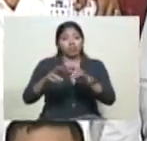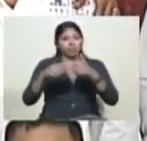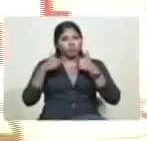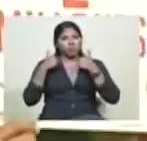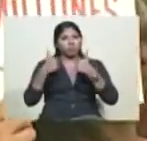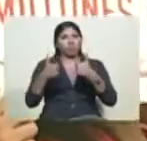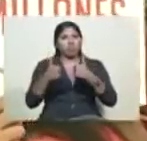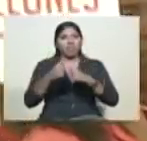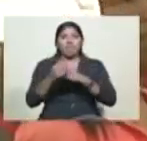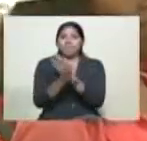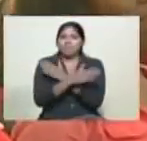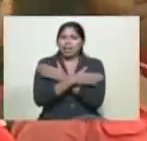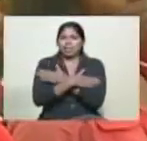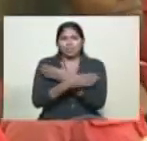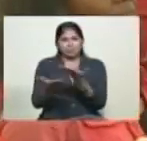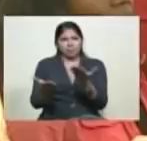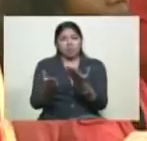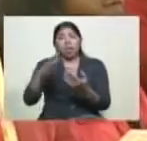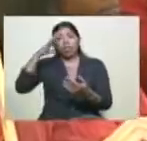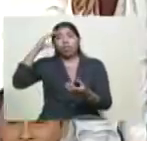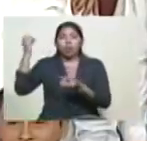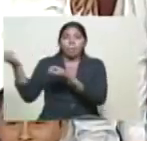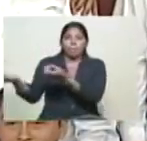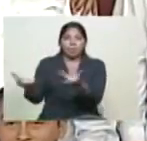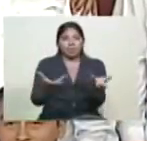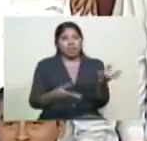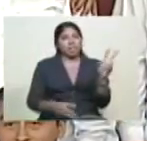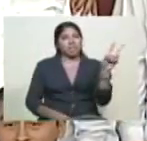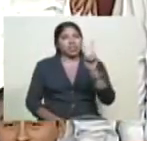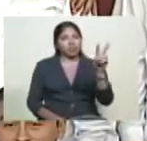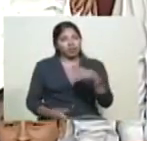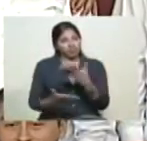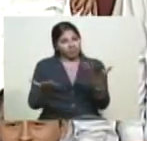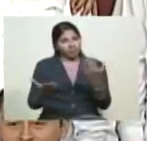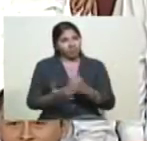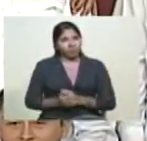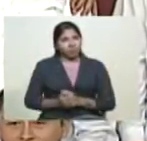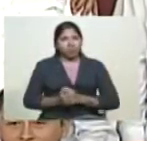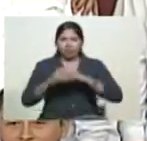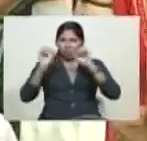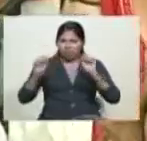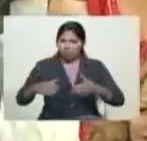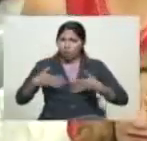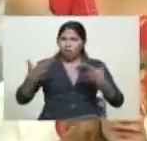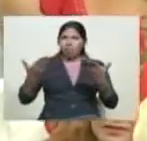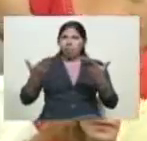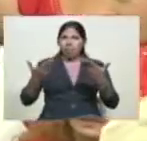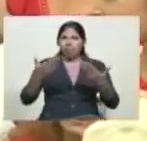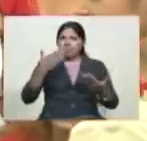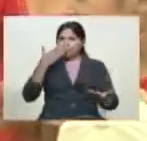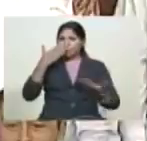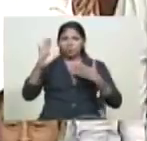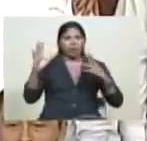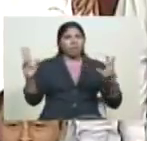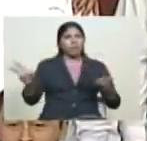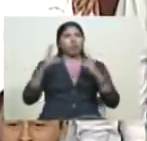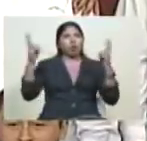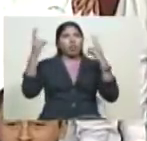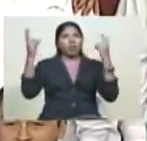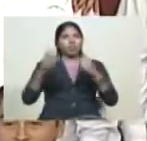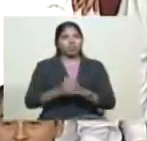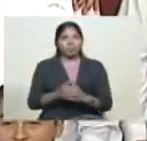Venezuela. Felicidades. Que Dios bendiga a nuestra patria. Venezuela, sí se puede. Hasta la victoria